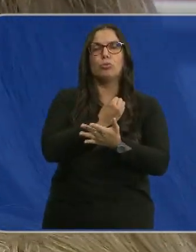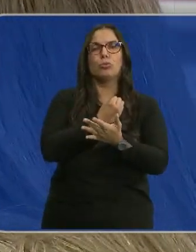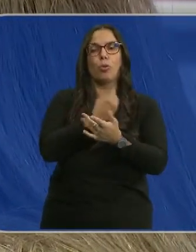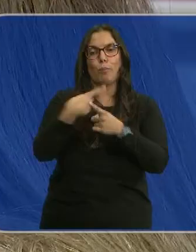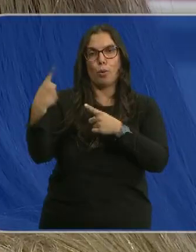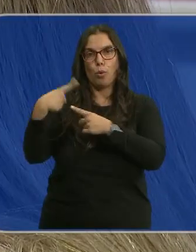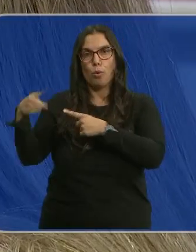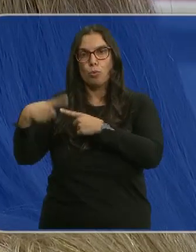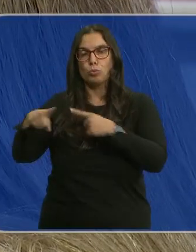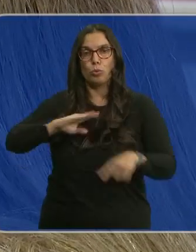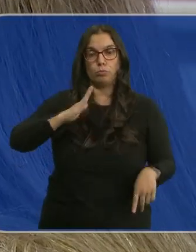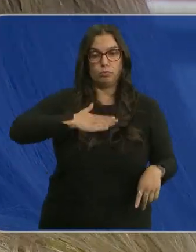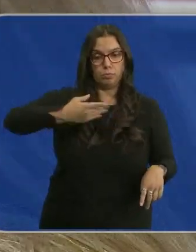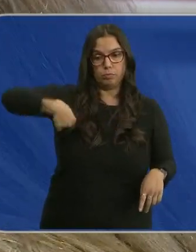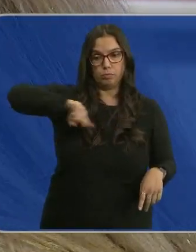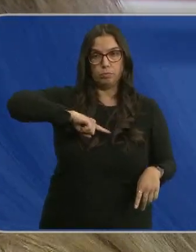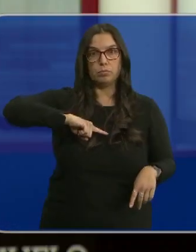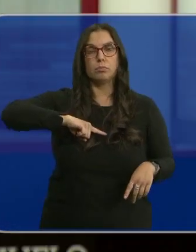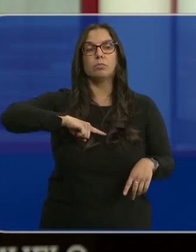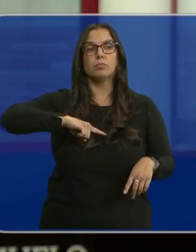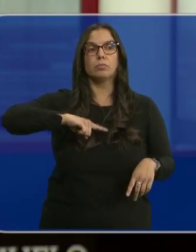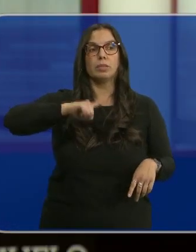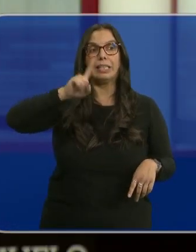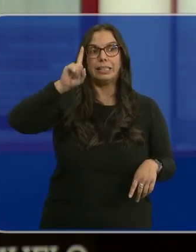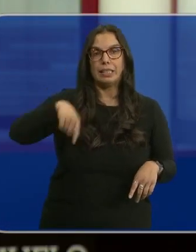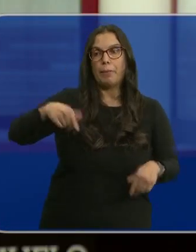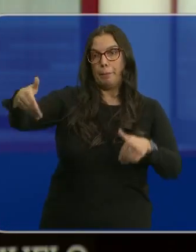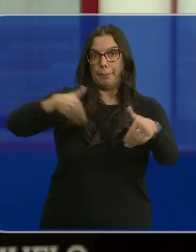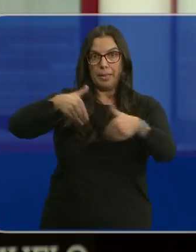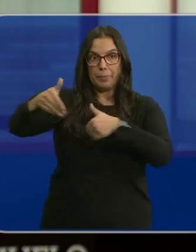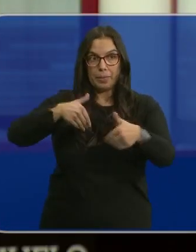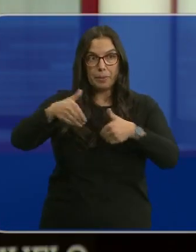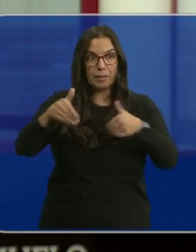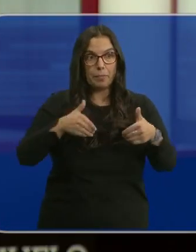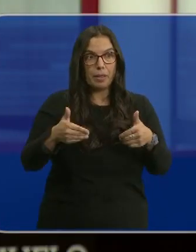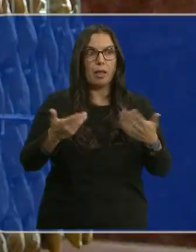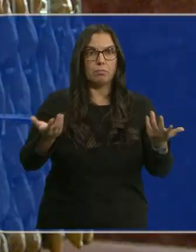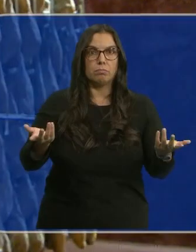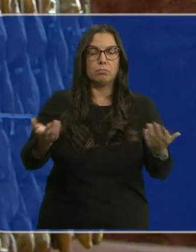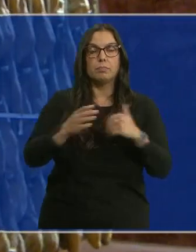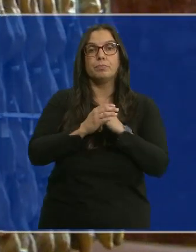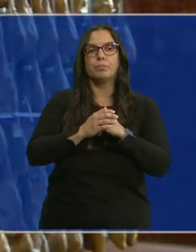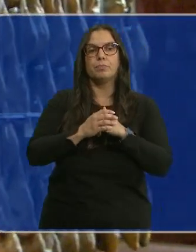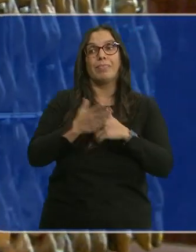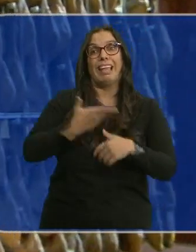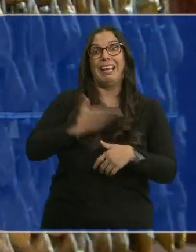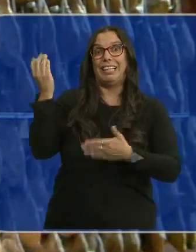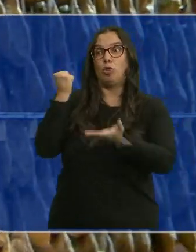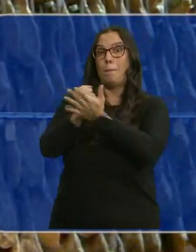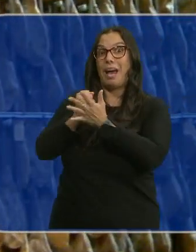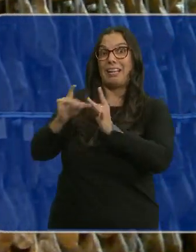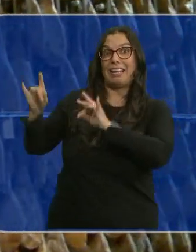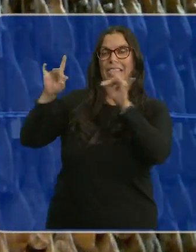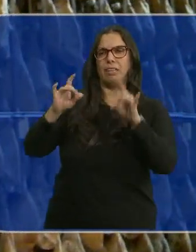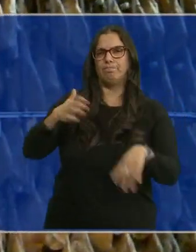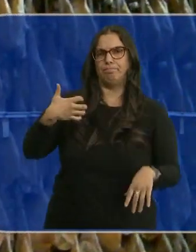de producto de nuestros operadores, como a la demanda del consumidor. El malestar de las otras denominaciones